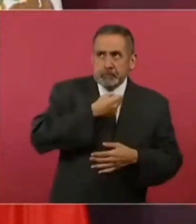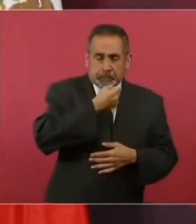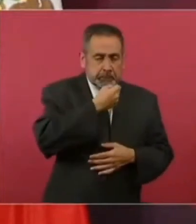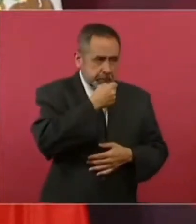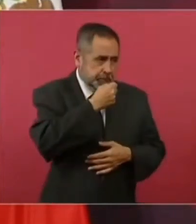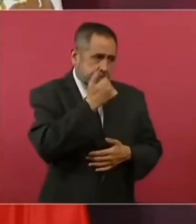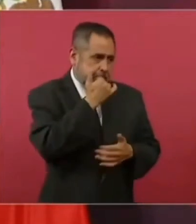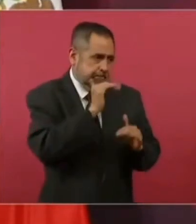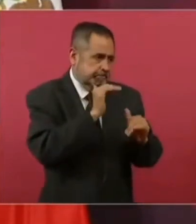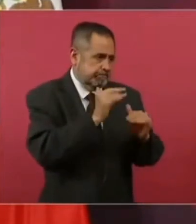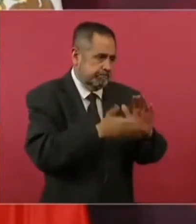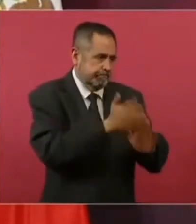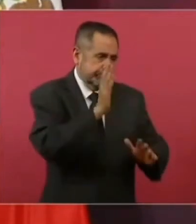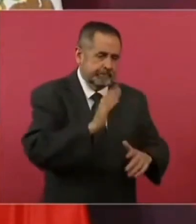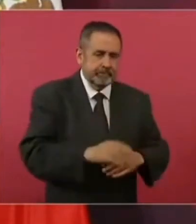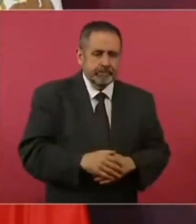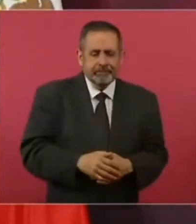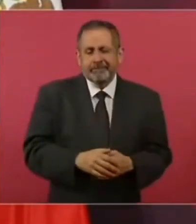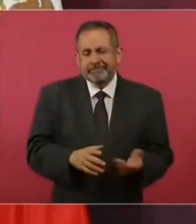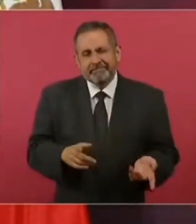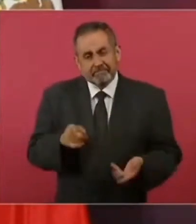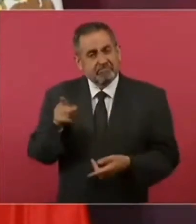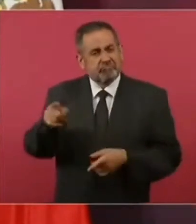escuchado. Creo que